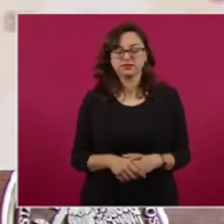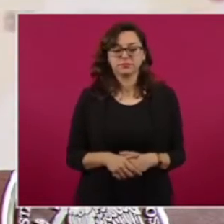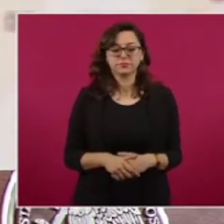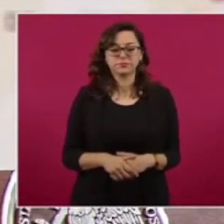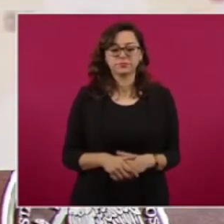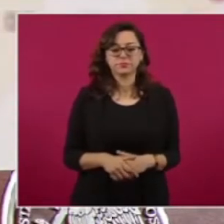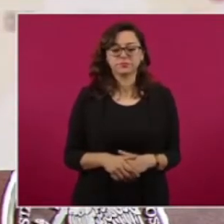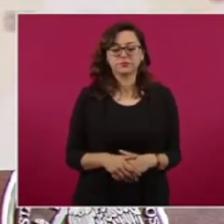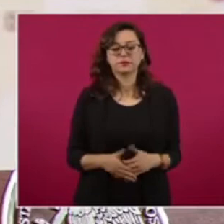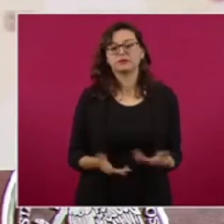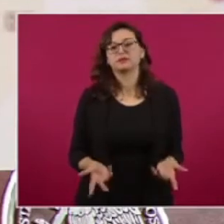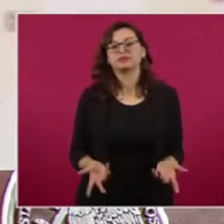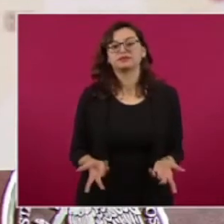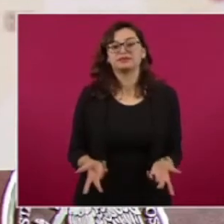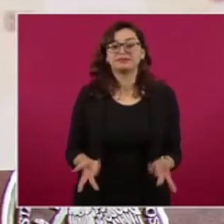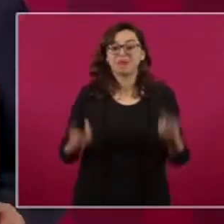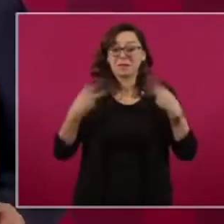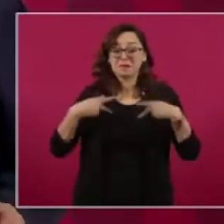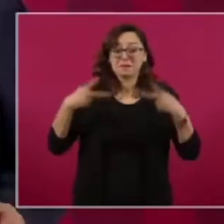El pueblo se cansa